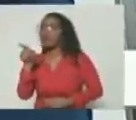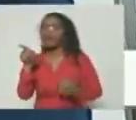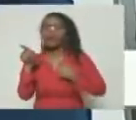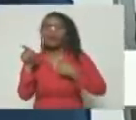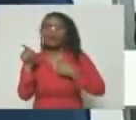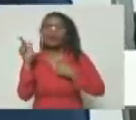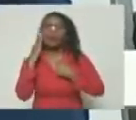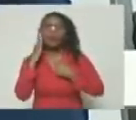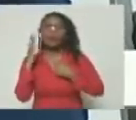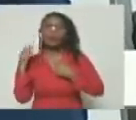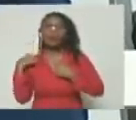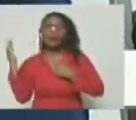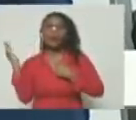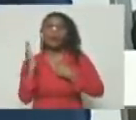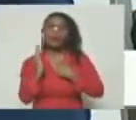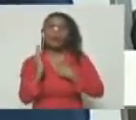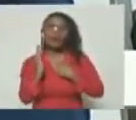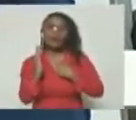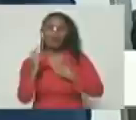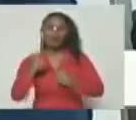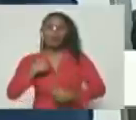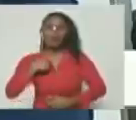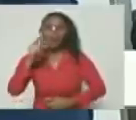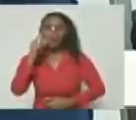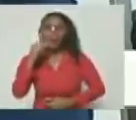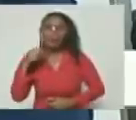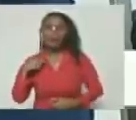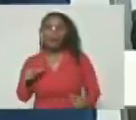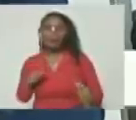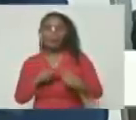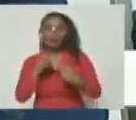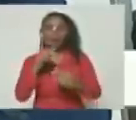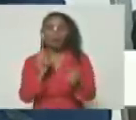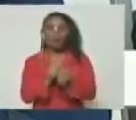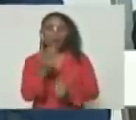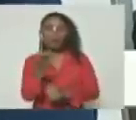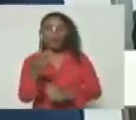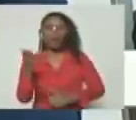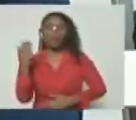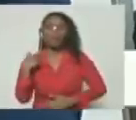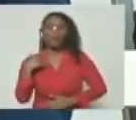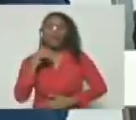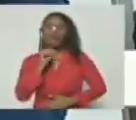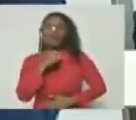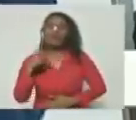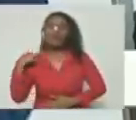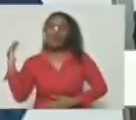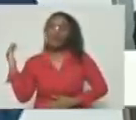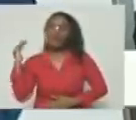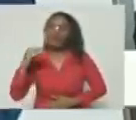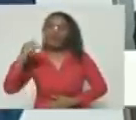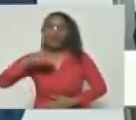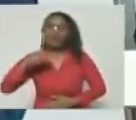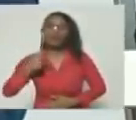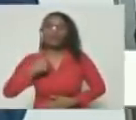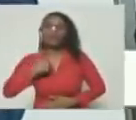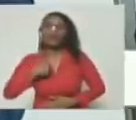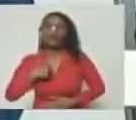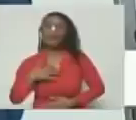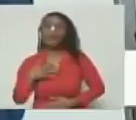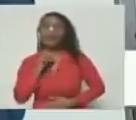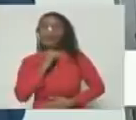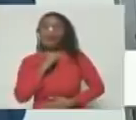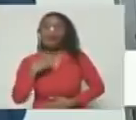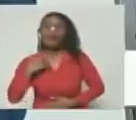mamá, que estoy regresando a la casa. Soy yo, papá, que me estoy encontrando contigo. Soy yo, mi vieja, que estoy regresando. Soy yo, mi viejo,